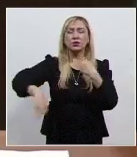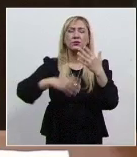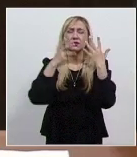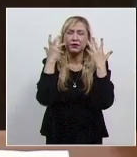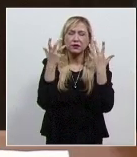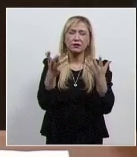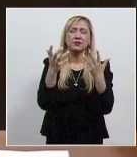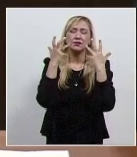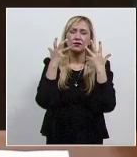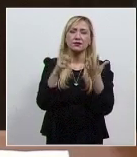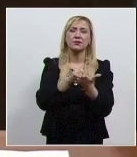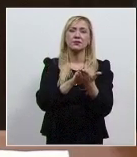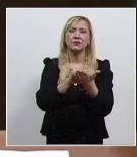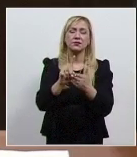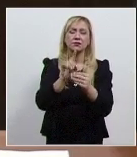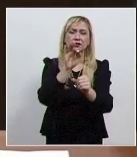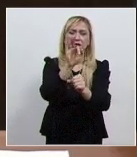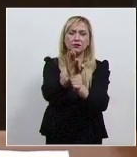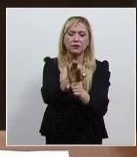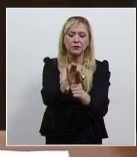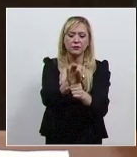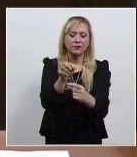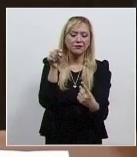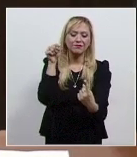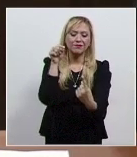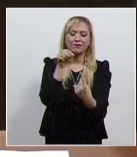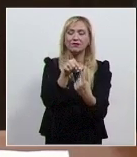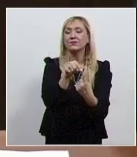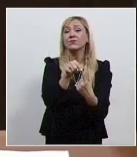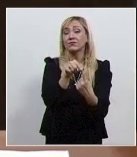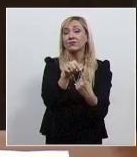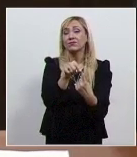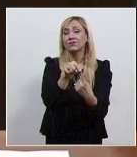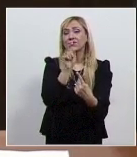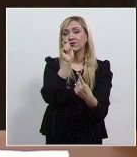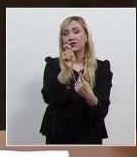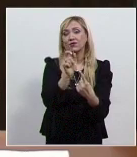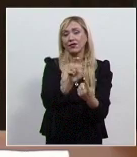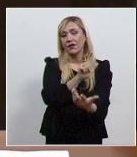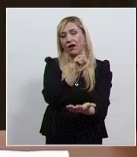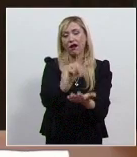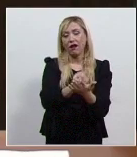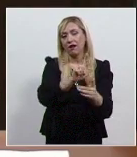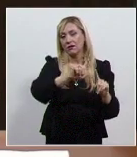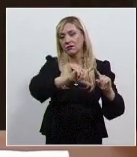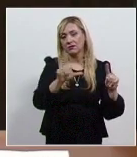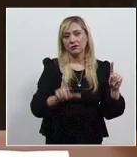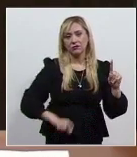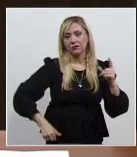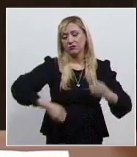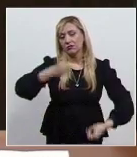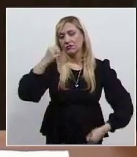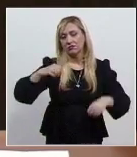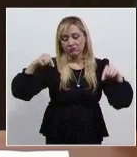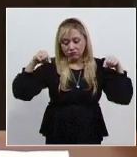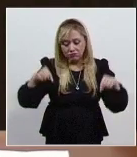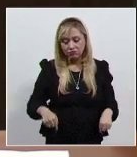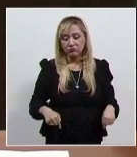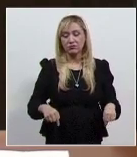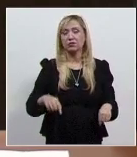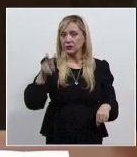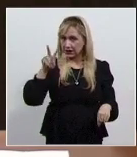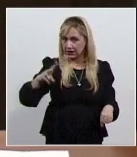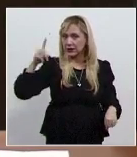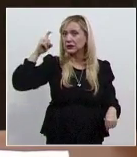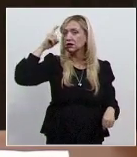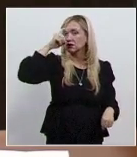de los derechos de la sociedad recae en el amparo y protección de la justicia federal. Así de complejo es la labor